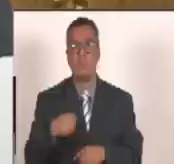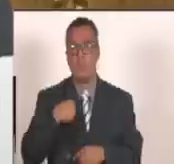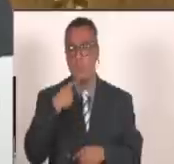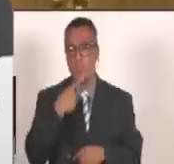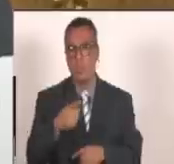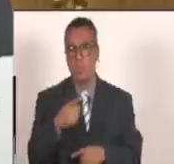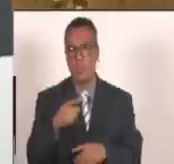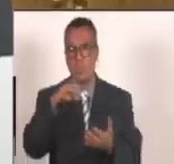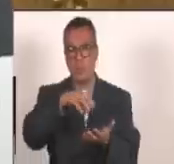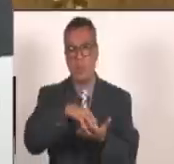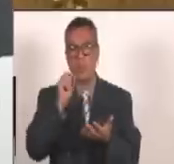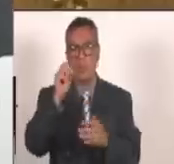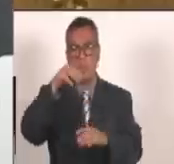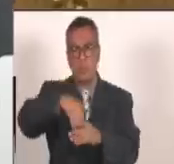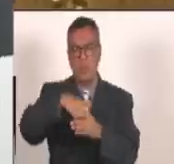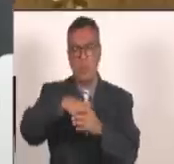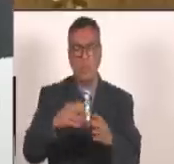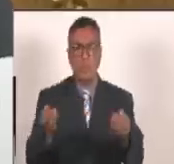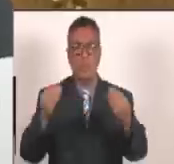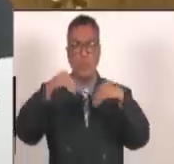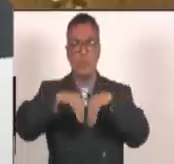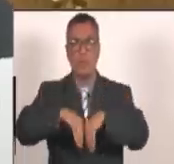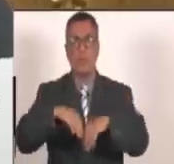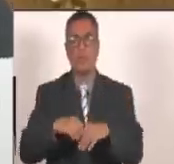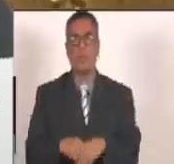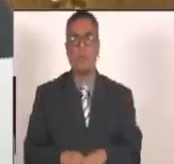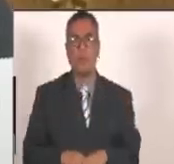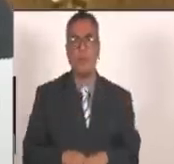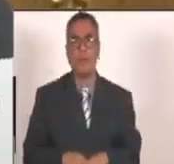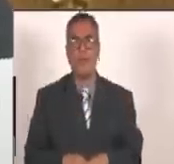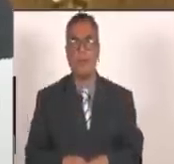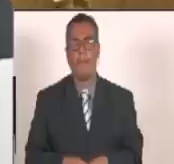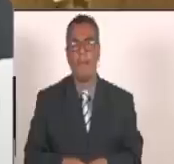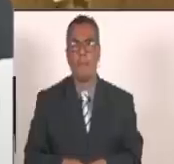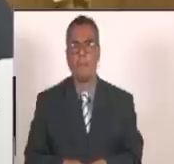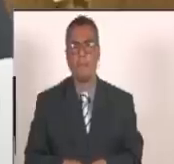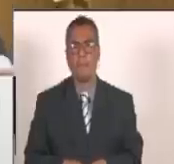Insto a esta plenaria a votar este acuerdo